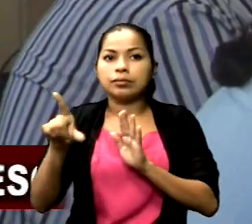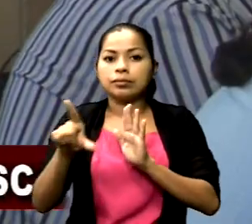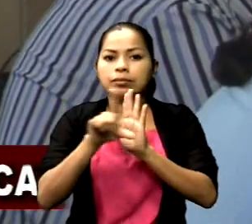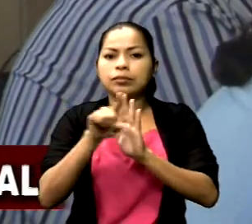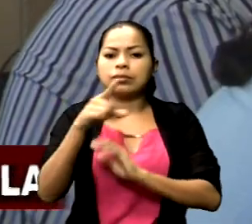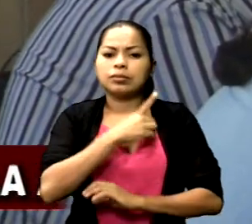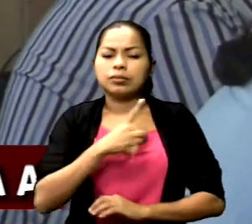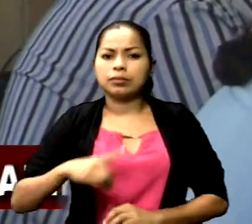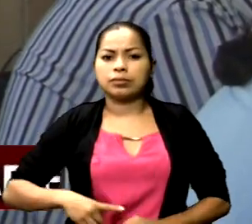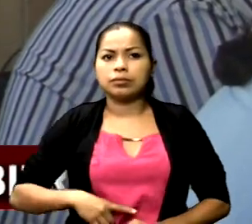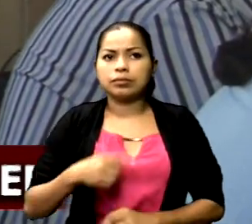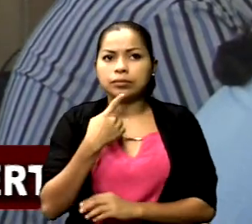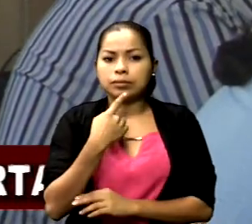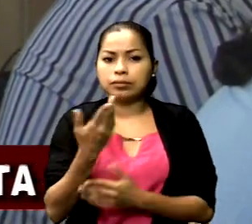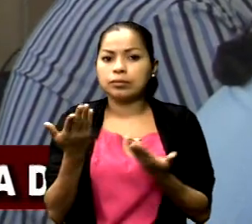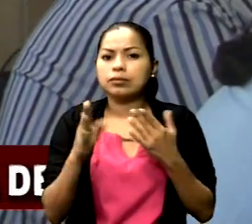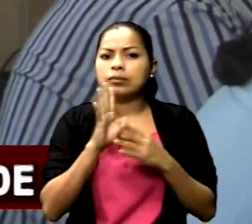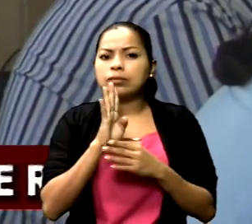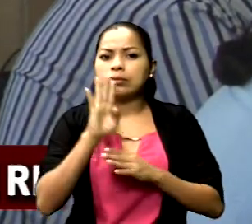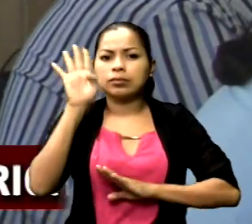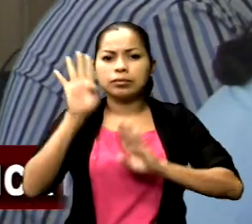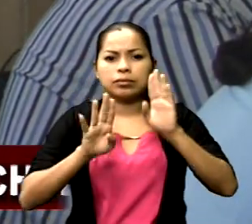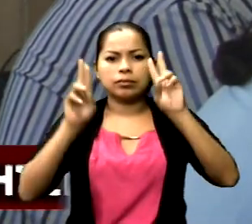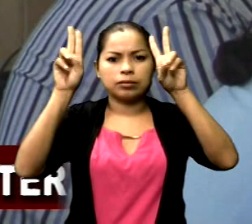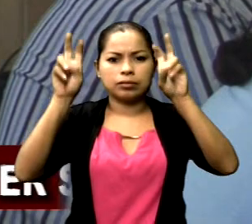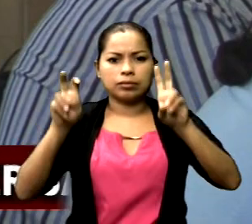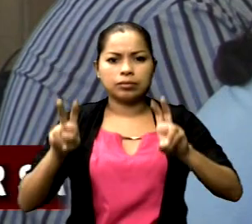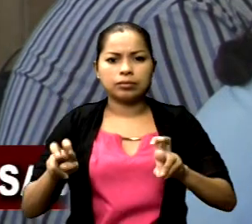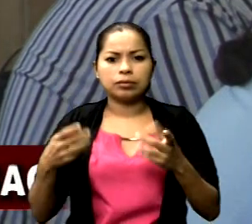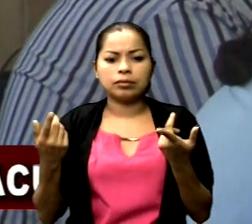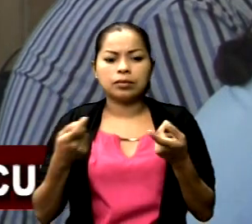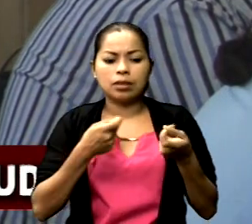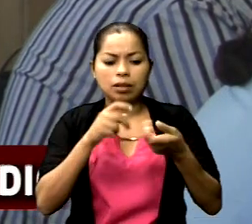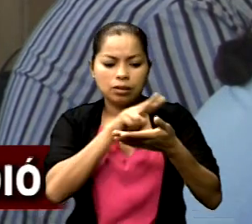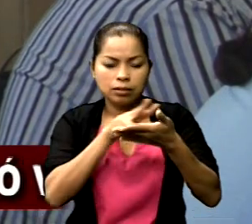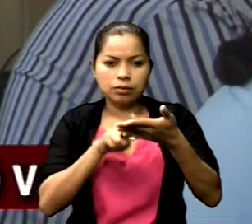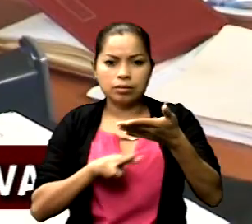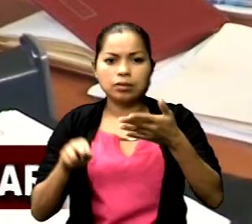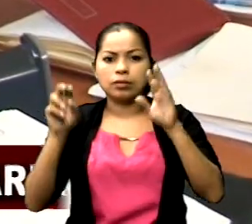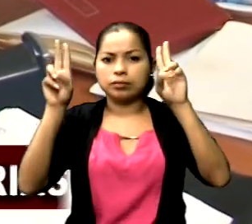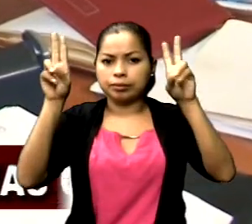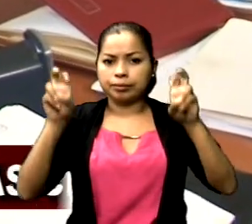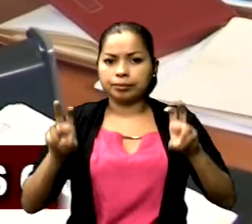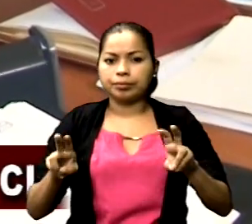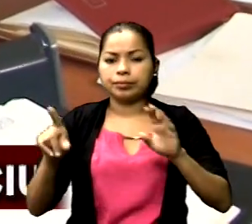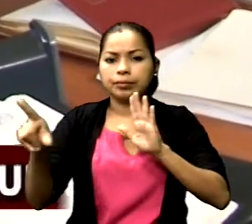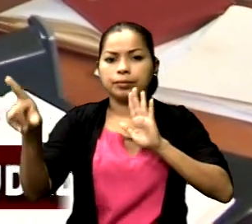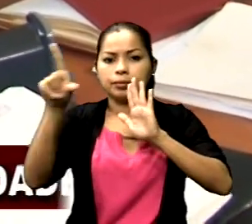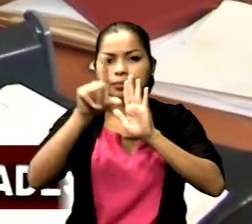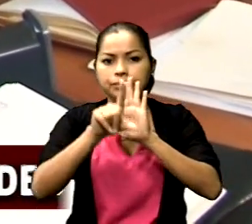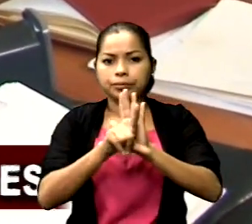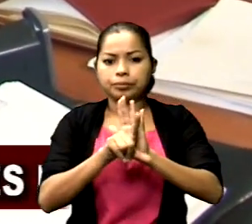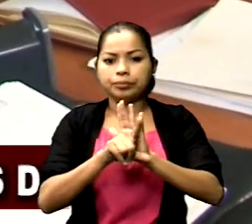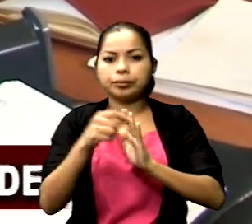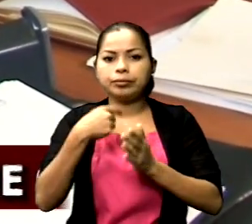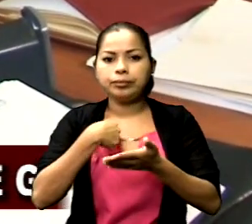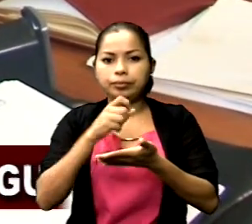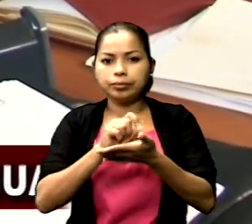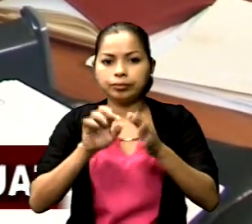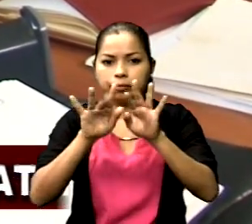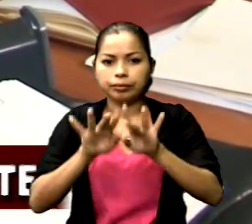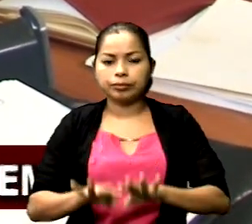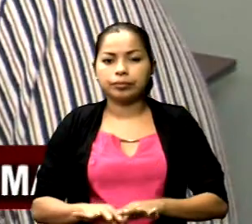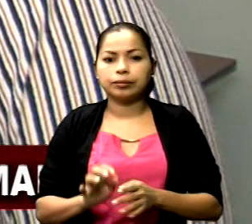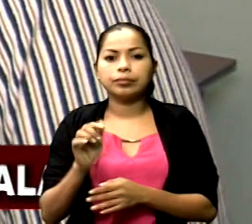legisladora enfatizó que además discutieron algunos criterios sobre la delimitación de las materias del Digesto Jurídico que elaborarán.